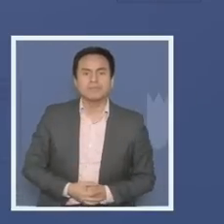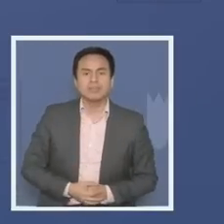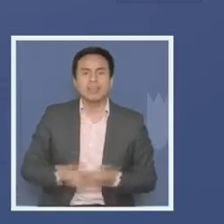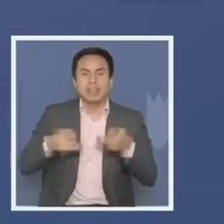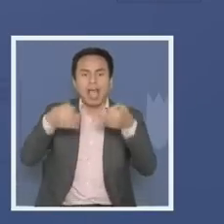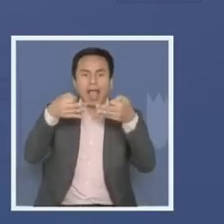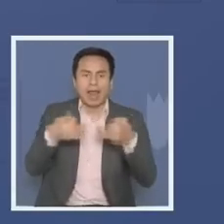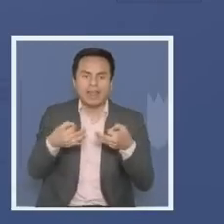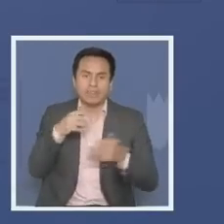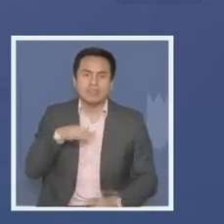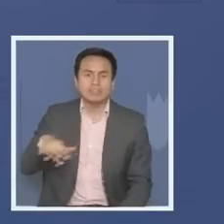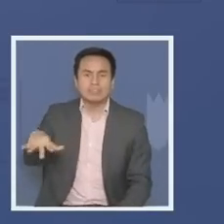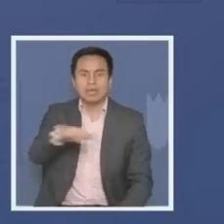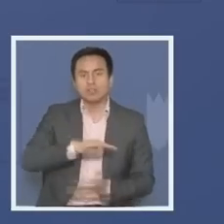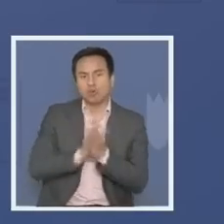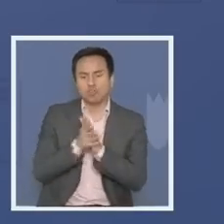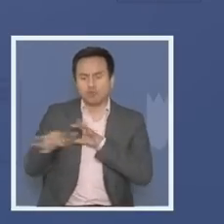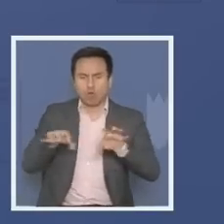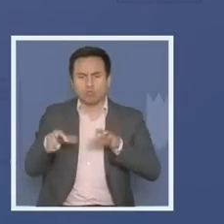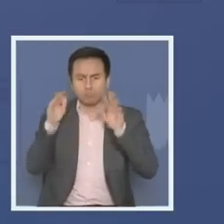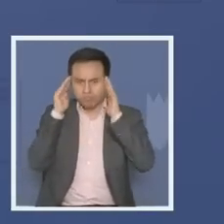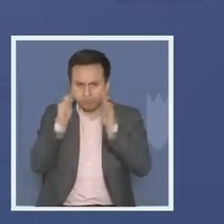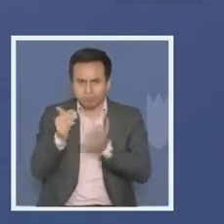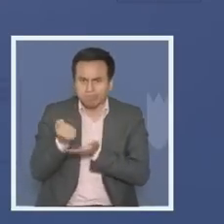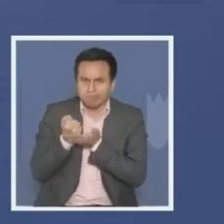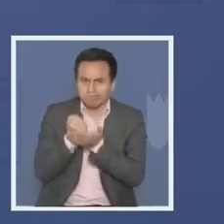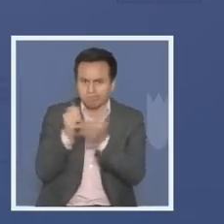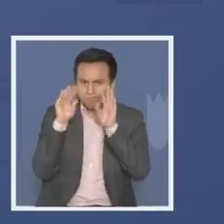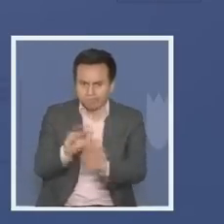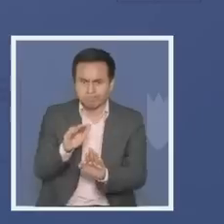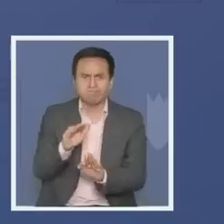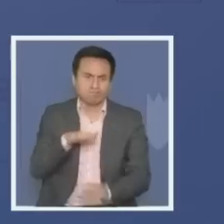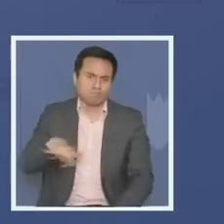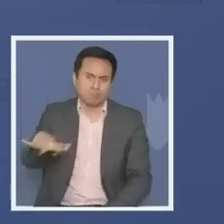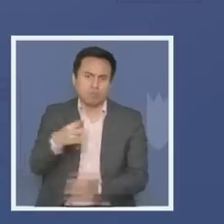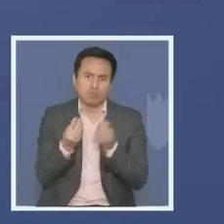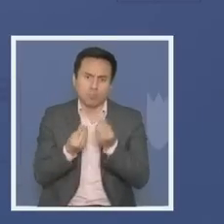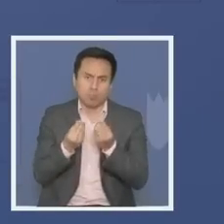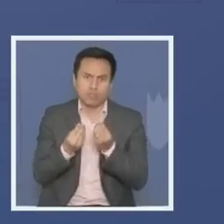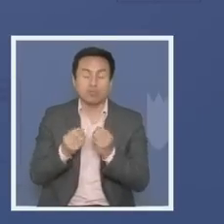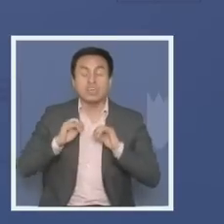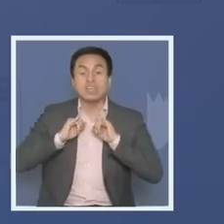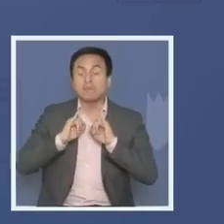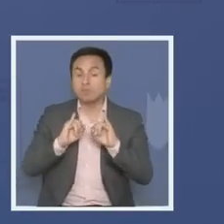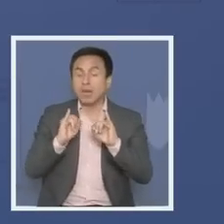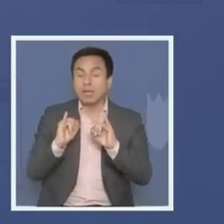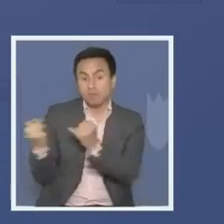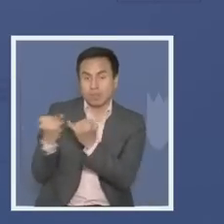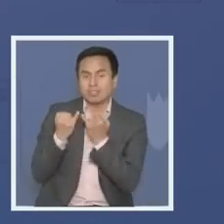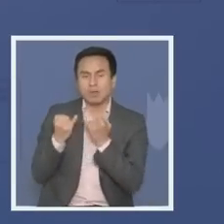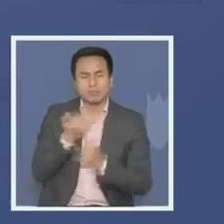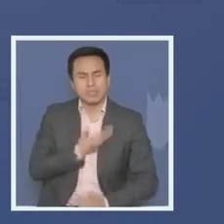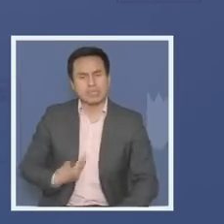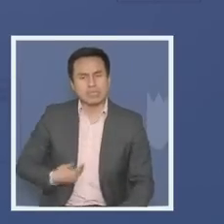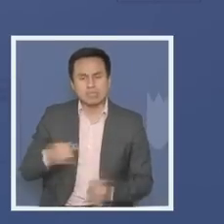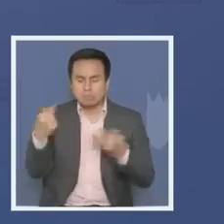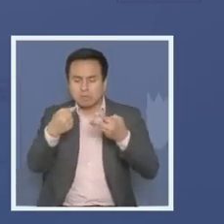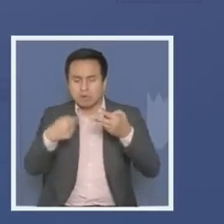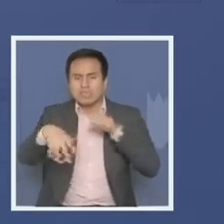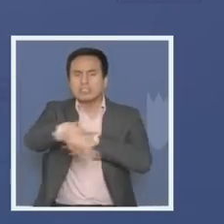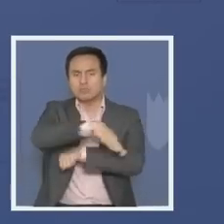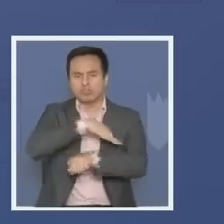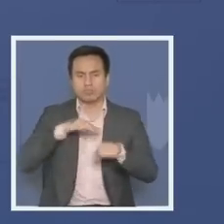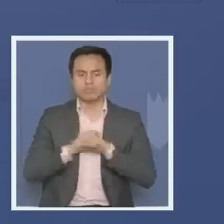para garantizar que todos los recursos van a estar disponibles para entregar apoyo, por supuesto, e informarse de primera mano de la